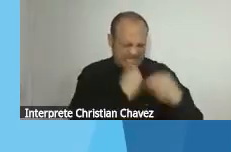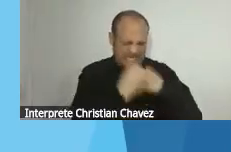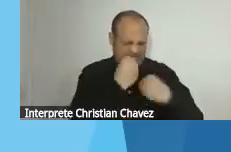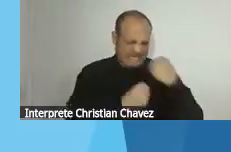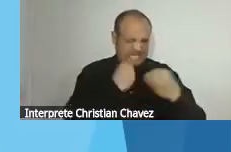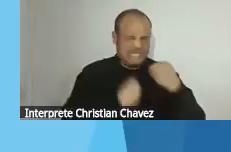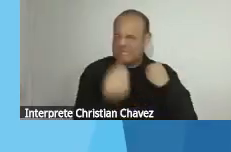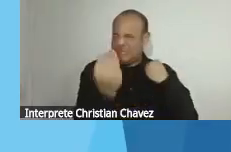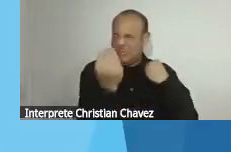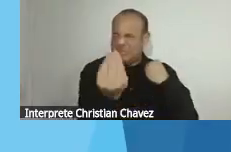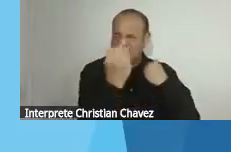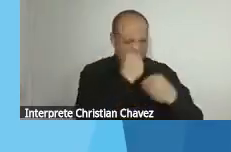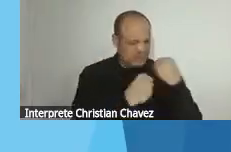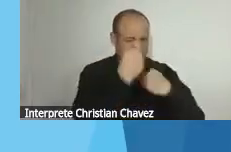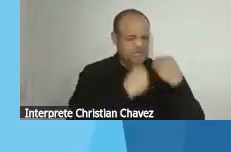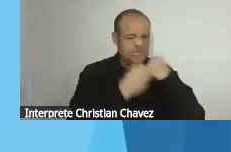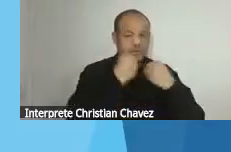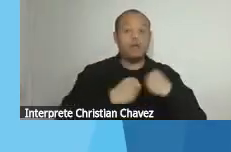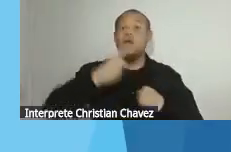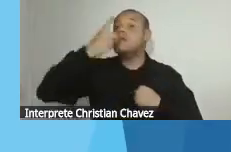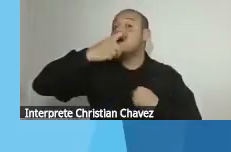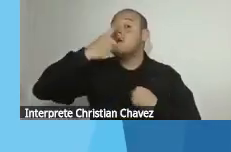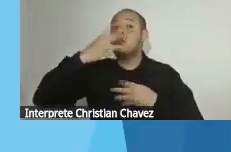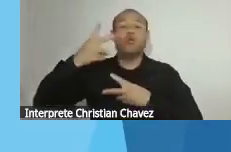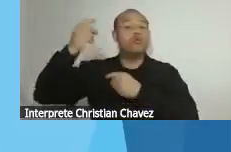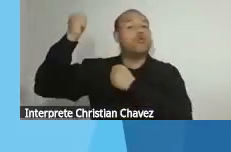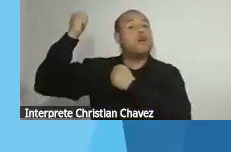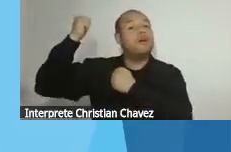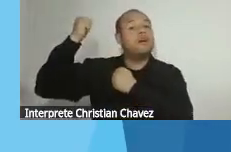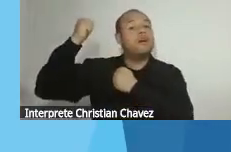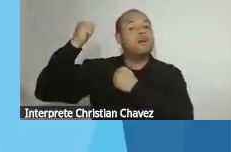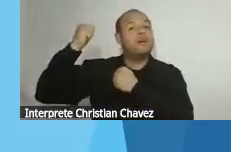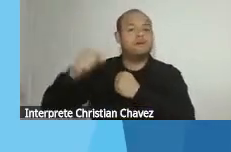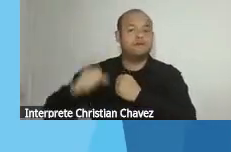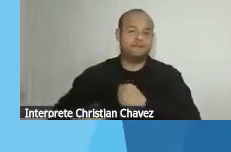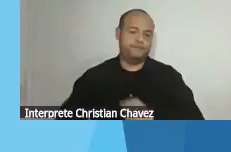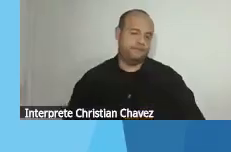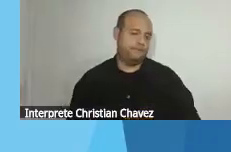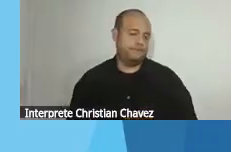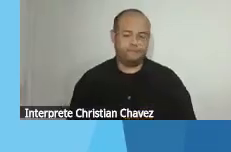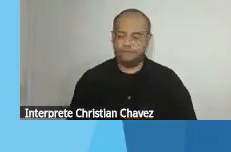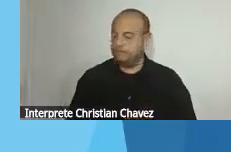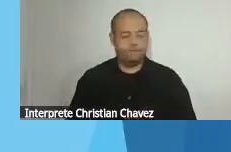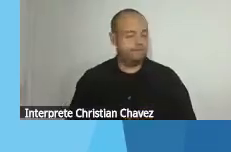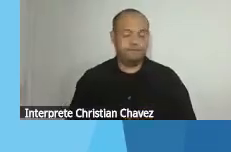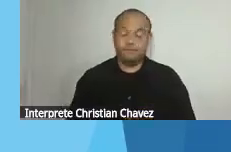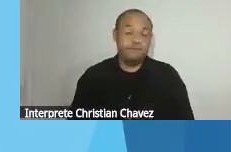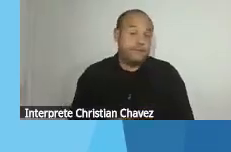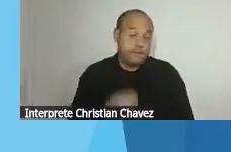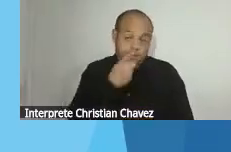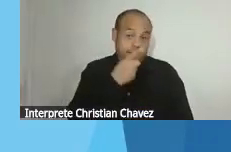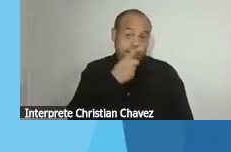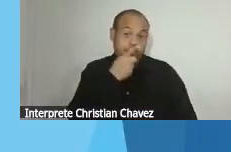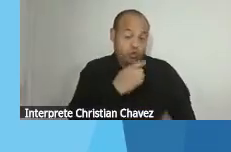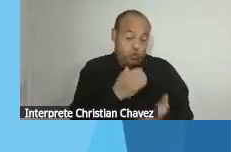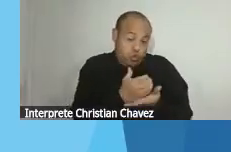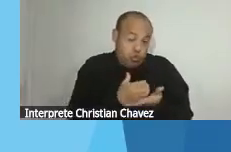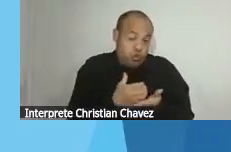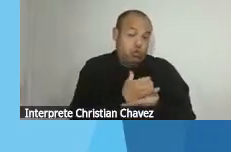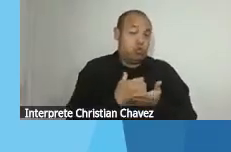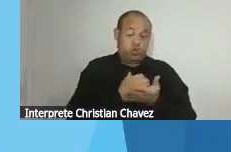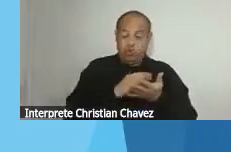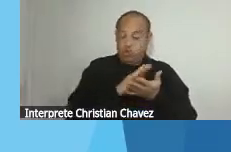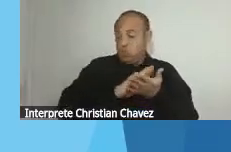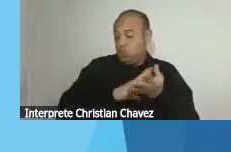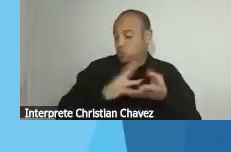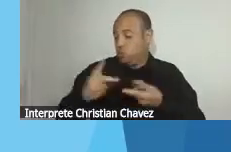es una enfermedad que, pues, no se cura, ¿sí? No se va a curar la diabetes. La diabetes tipo 1, la diabetes